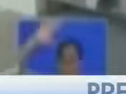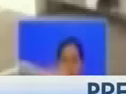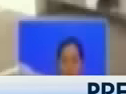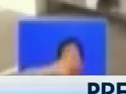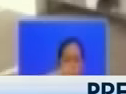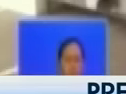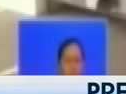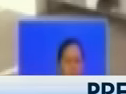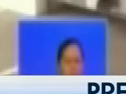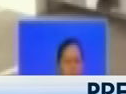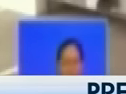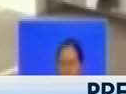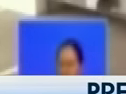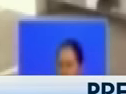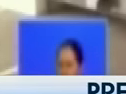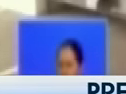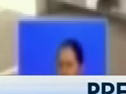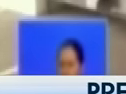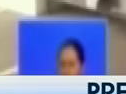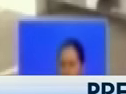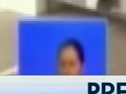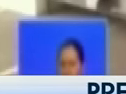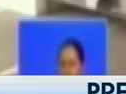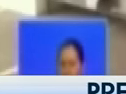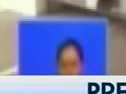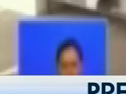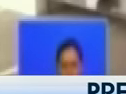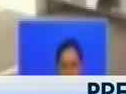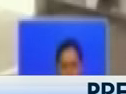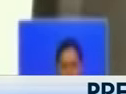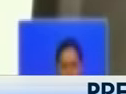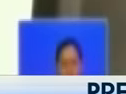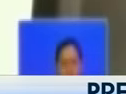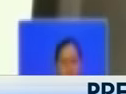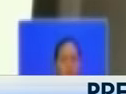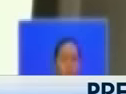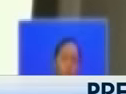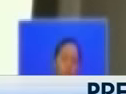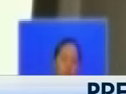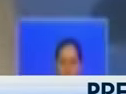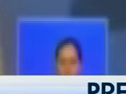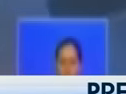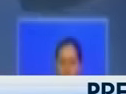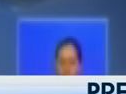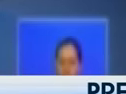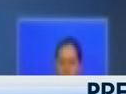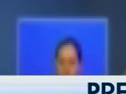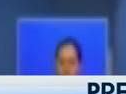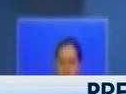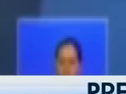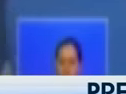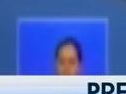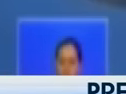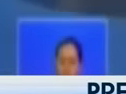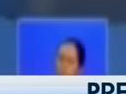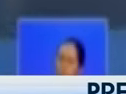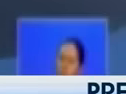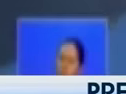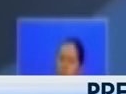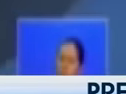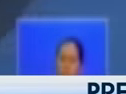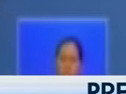sucias. Están esperando, nos estamos aburguesando. Entonces seguramente están esperando que le demos plata para pintar. Y después de ver eso y quedar muy